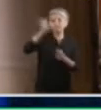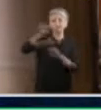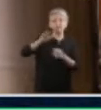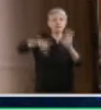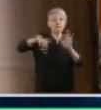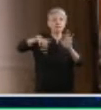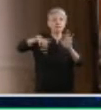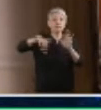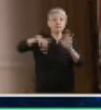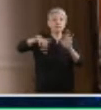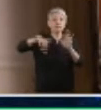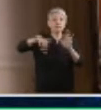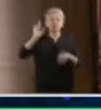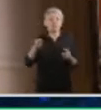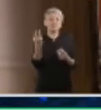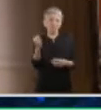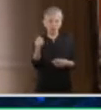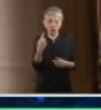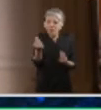el 2019